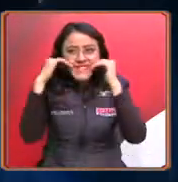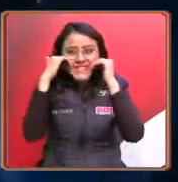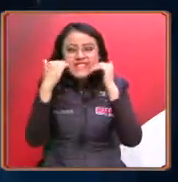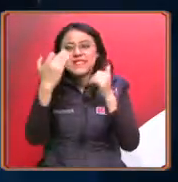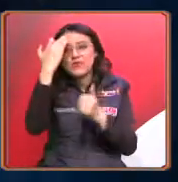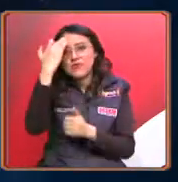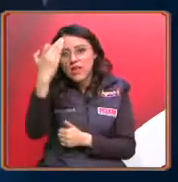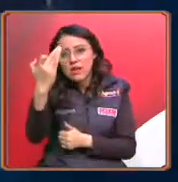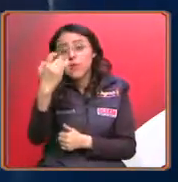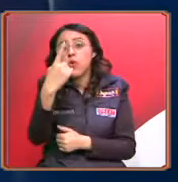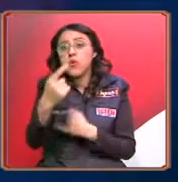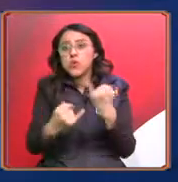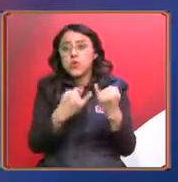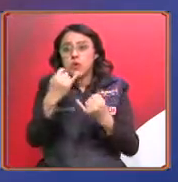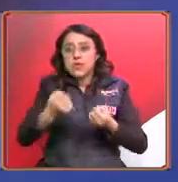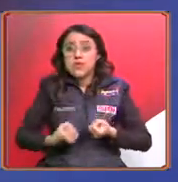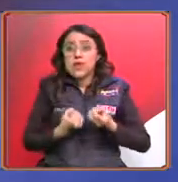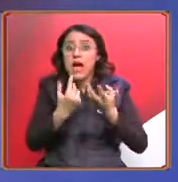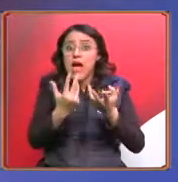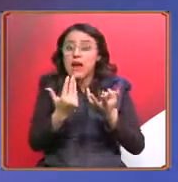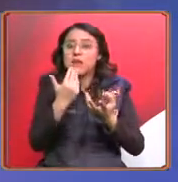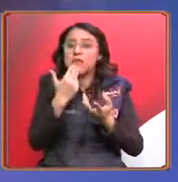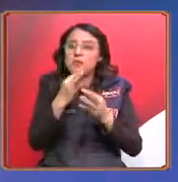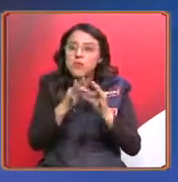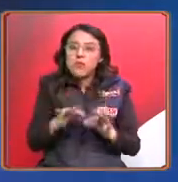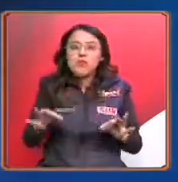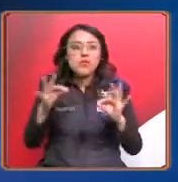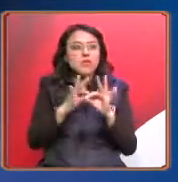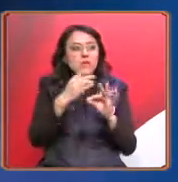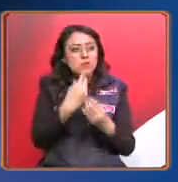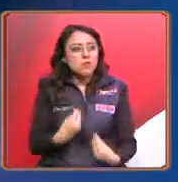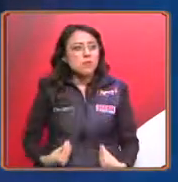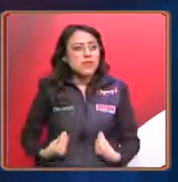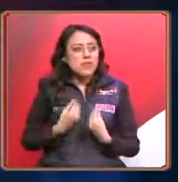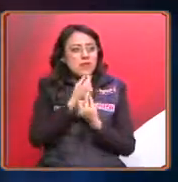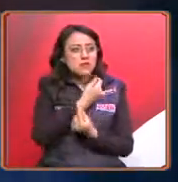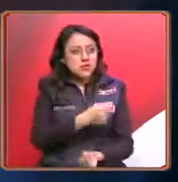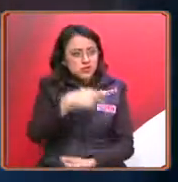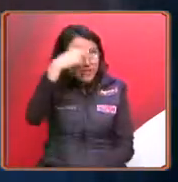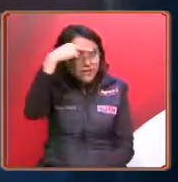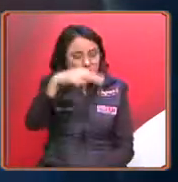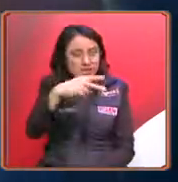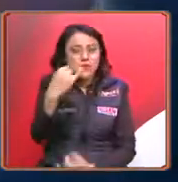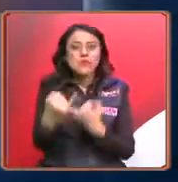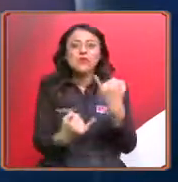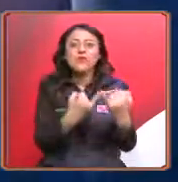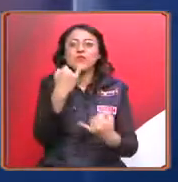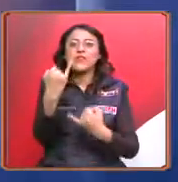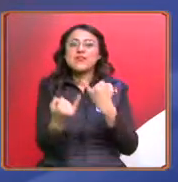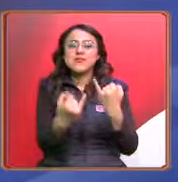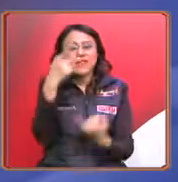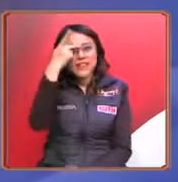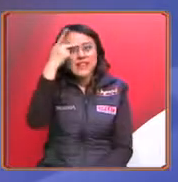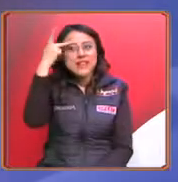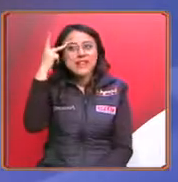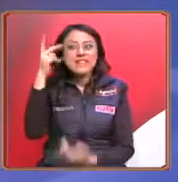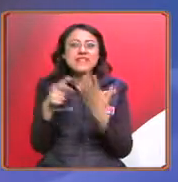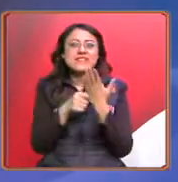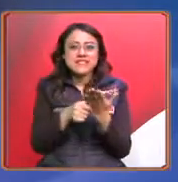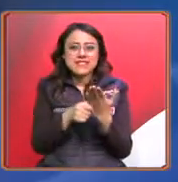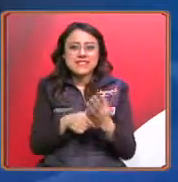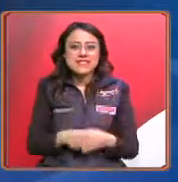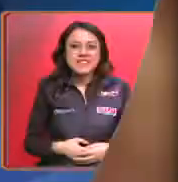tu tiempo, entregar un juguete y sea un parteaguas en la vida de los niños mexicanos. Juguetón, calle Sandoval.